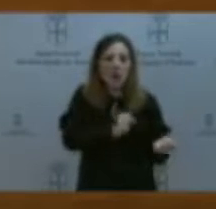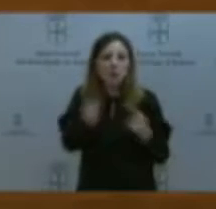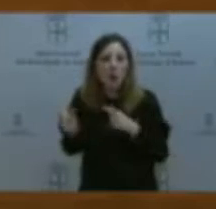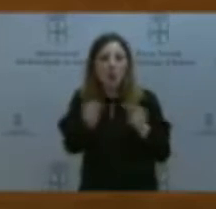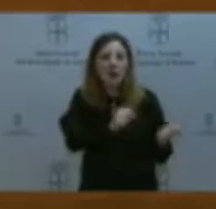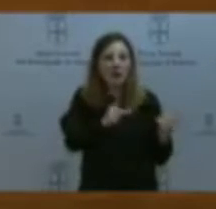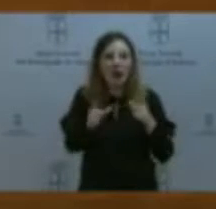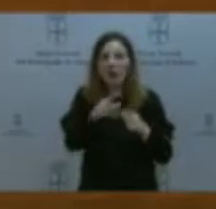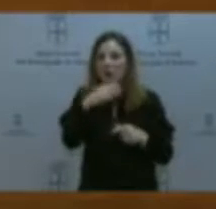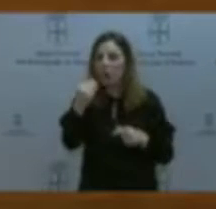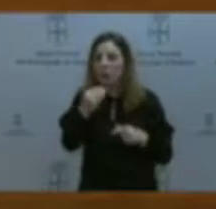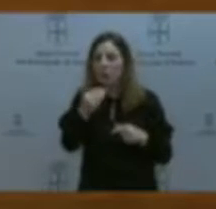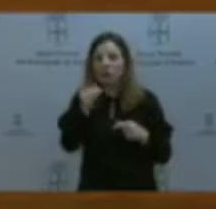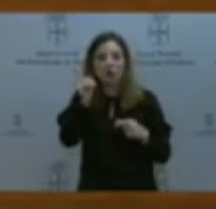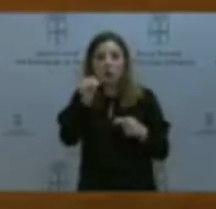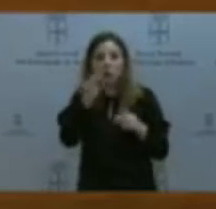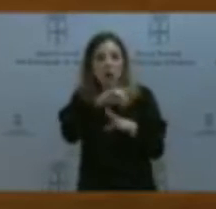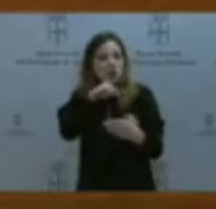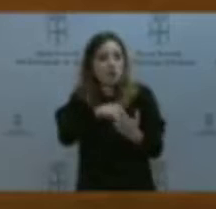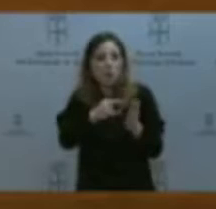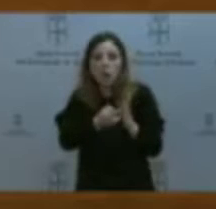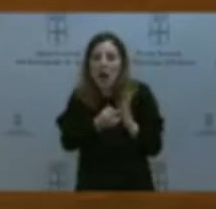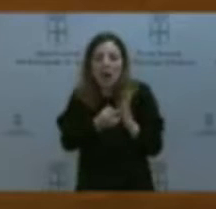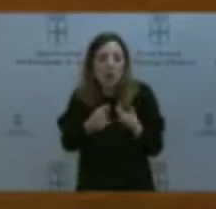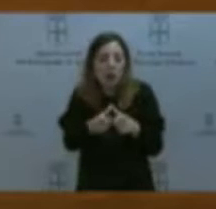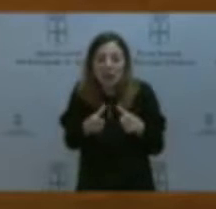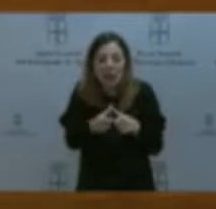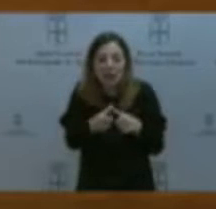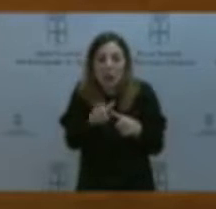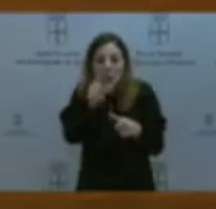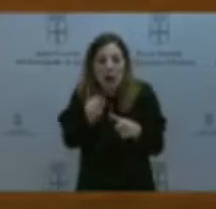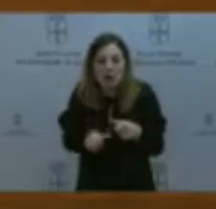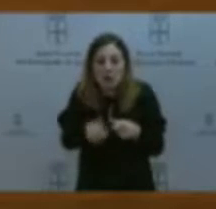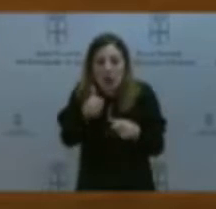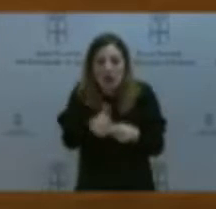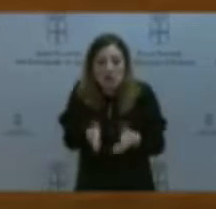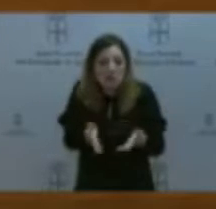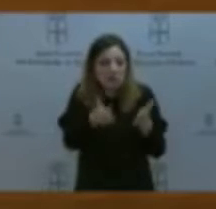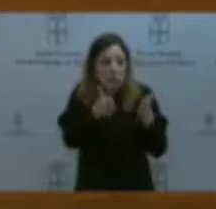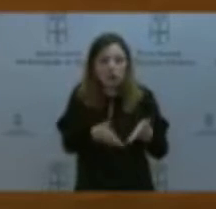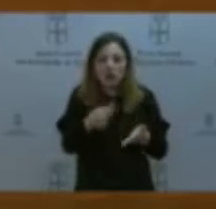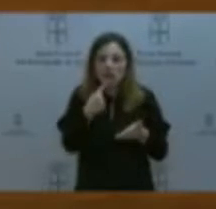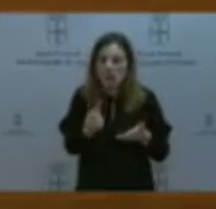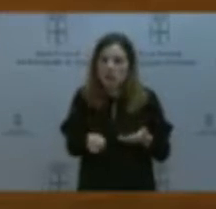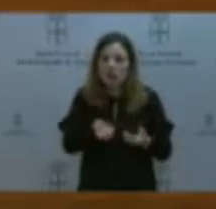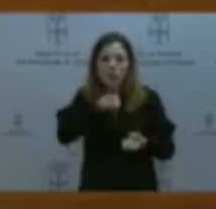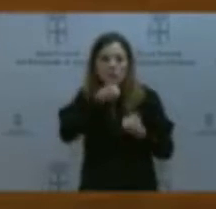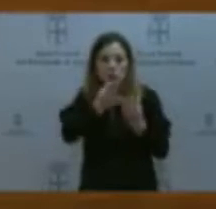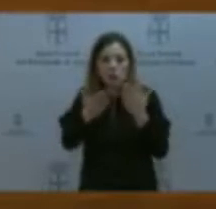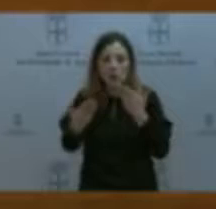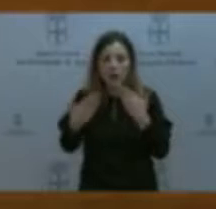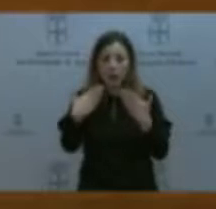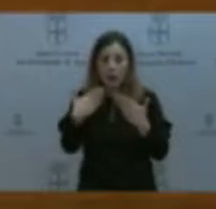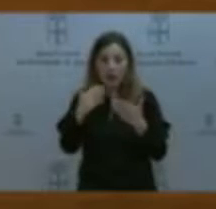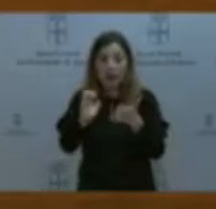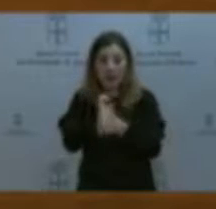una tarjetina más barata. Decía usted que lo planteaban en la negociación de crédito extraordinario, y yo la verdad que de eso no